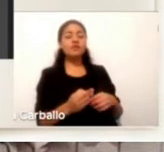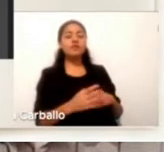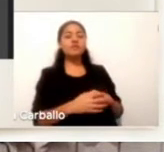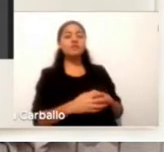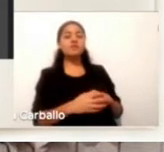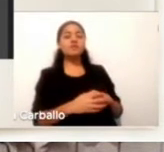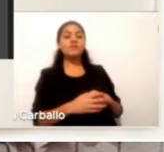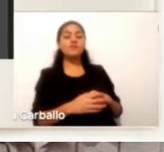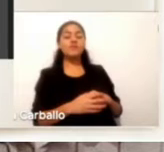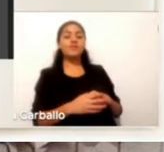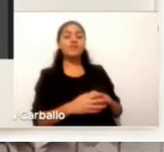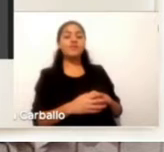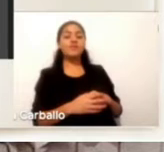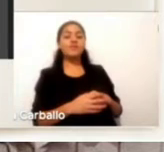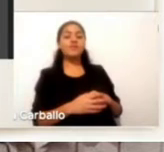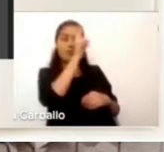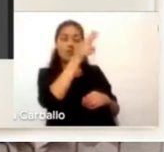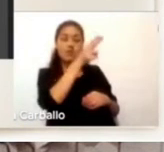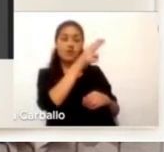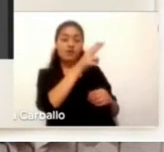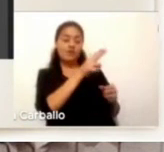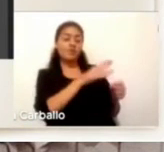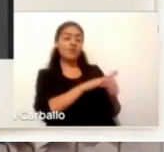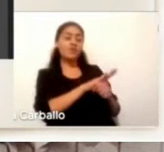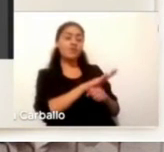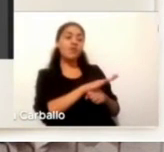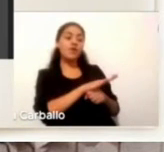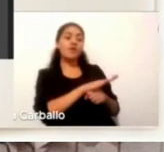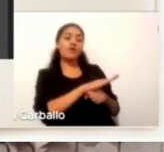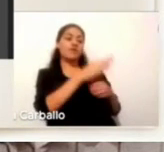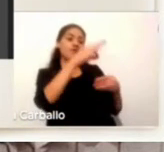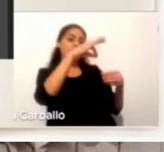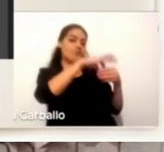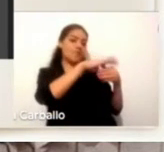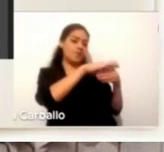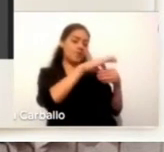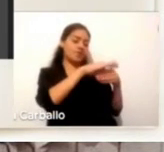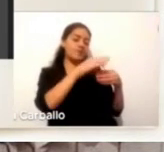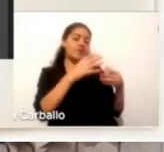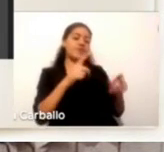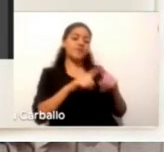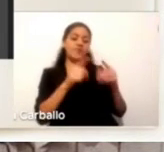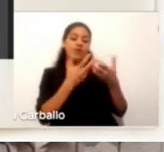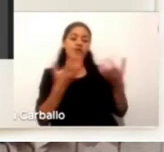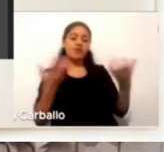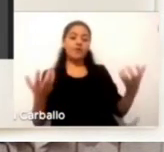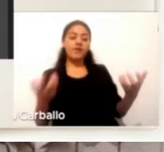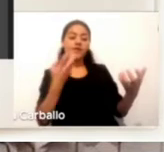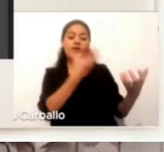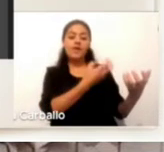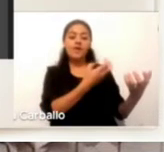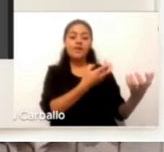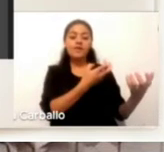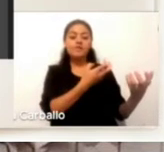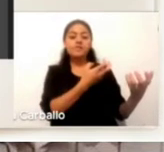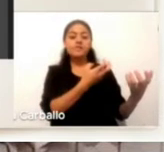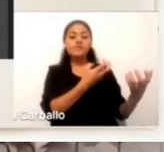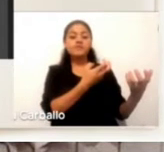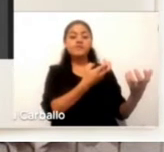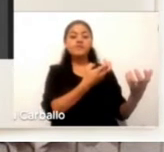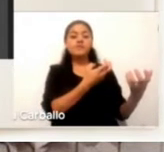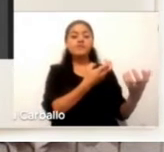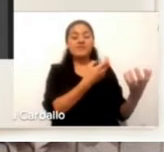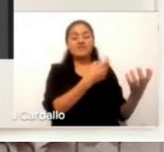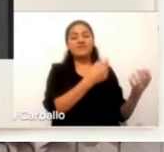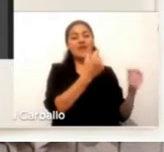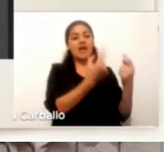votos. En primer término, se analizó el agravio relativo a la causal de nulidad de votación recibida en casilla con motivo